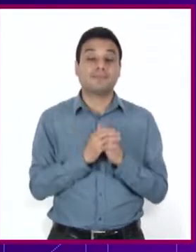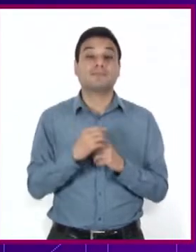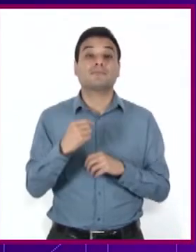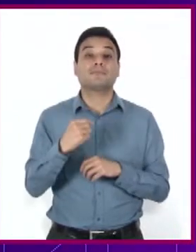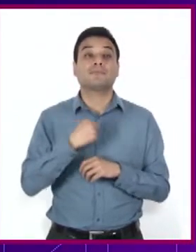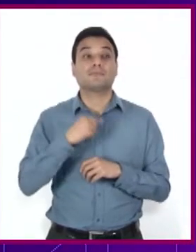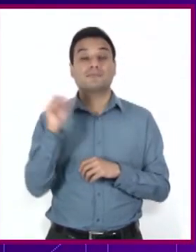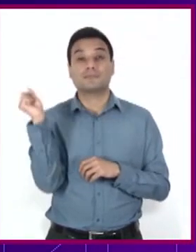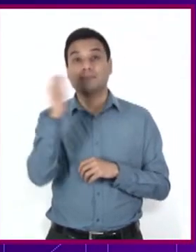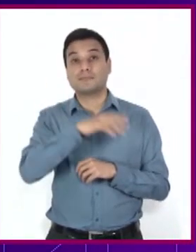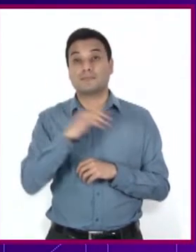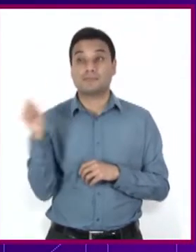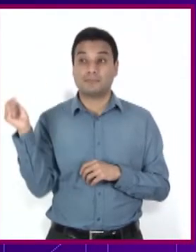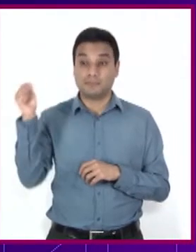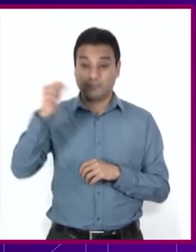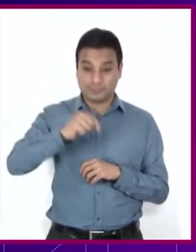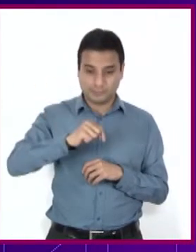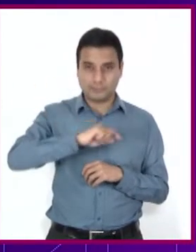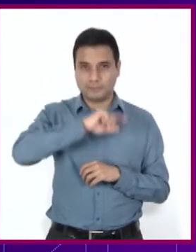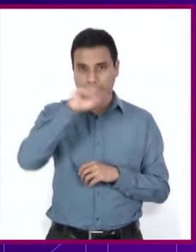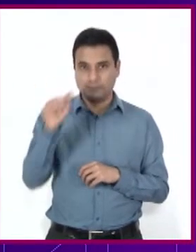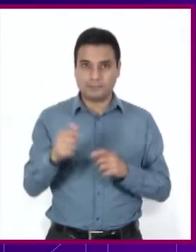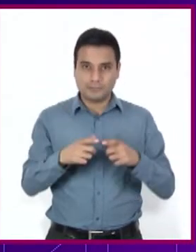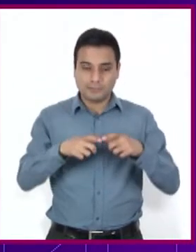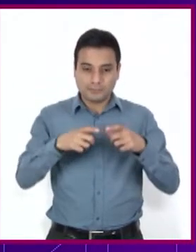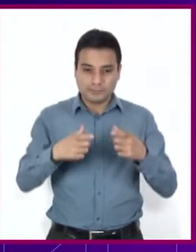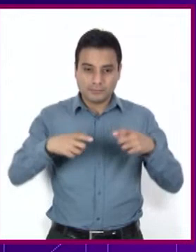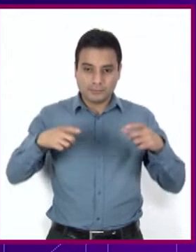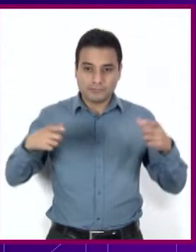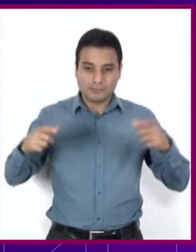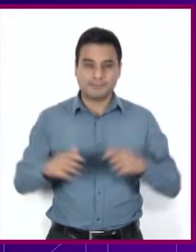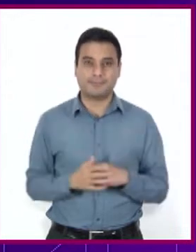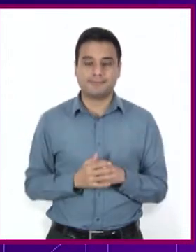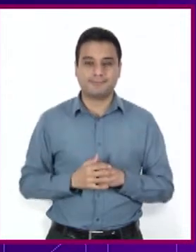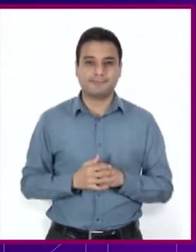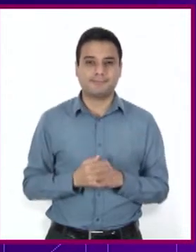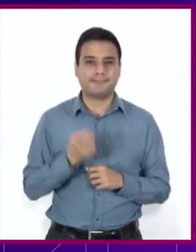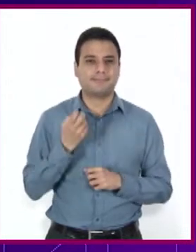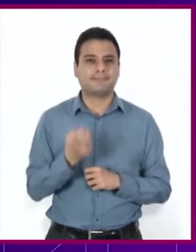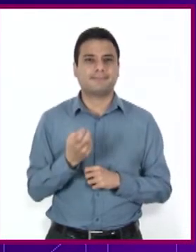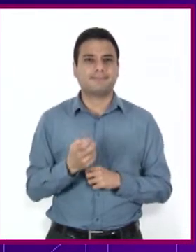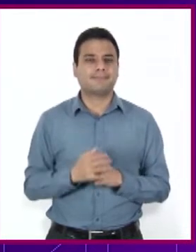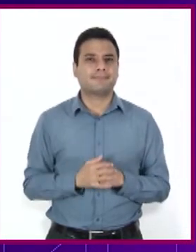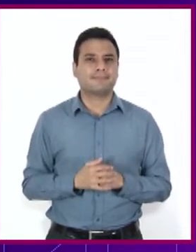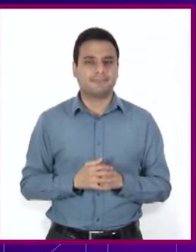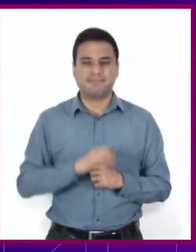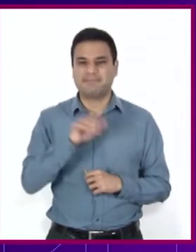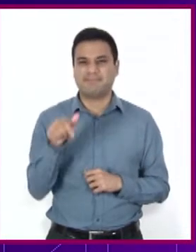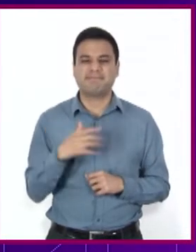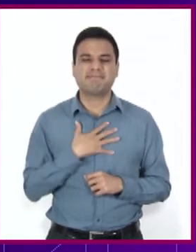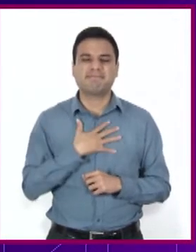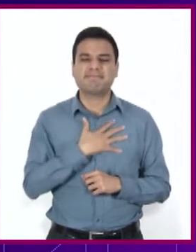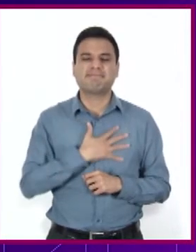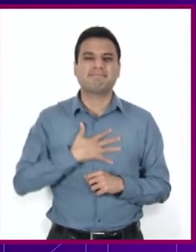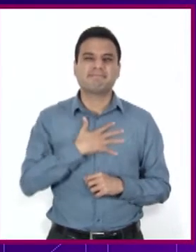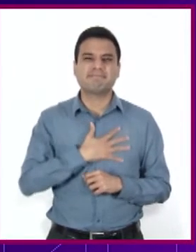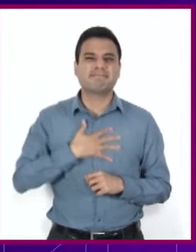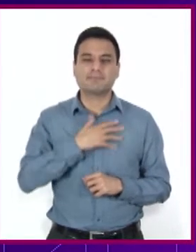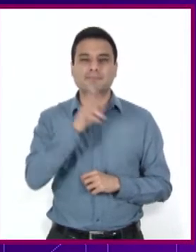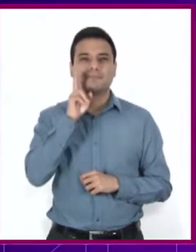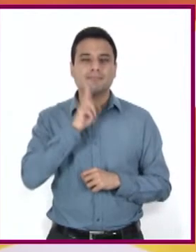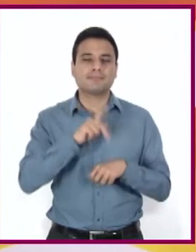lanza y hasta que toca el agua. La expresión resultó después de experimentar varias veces el